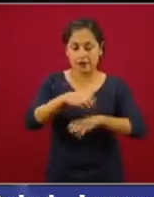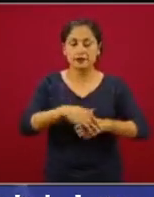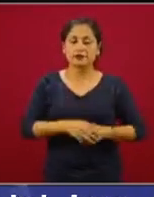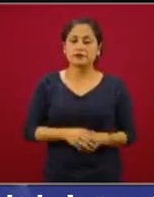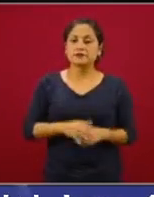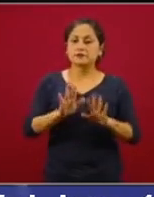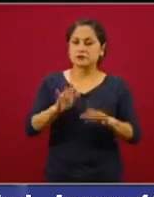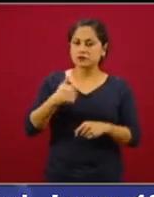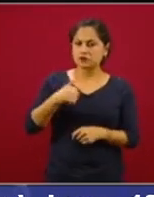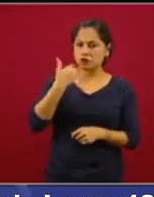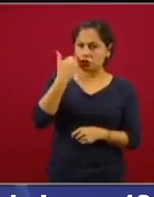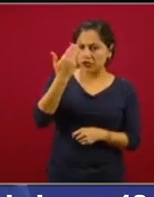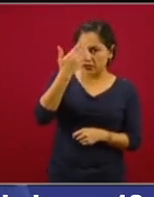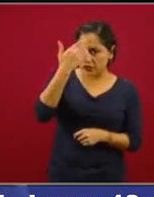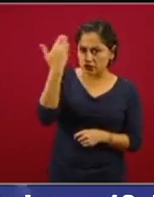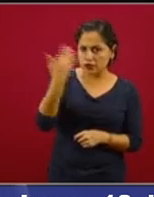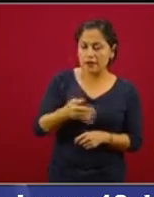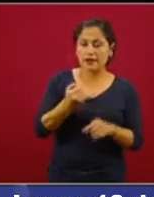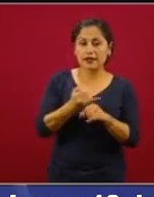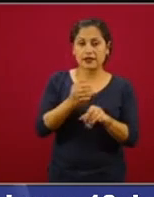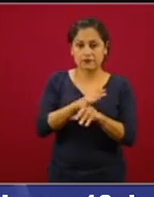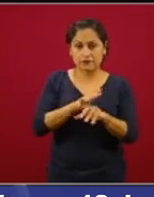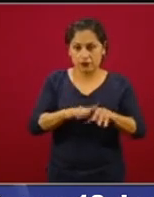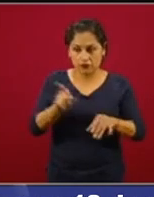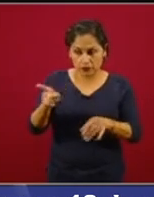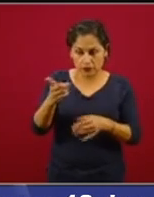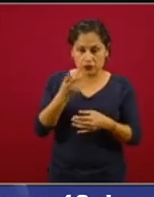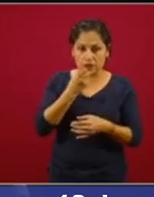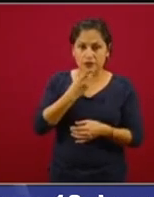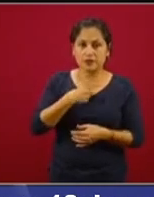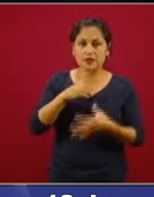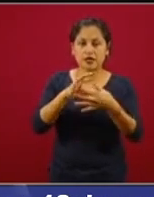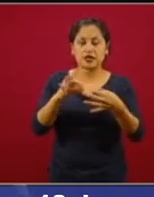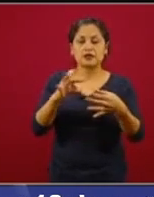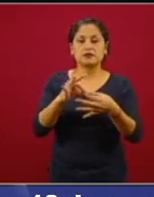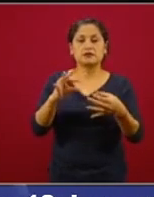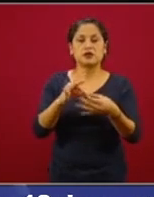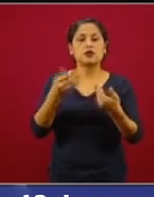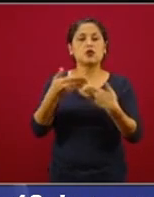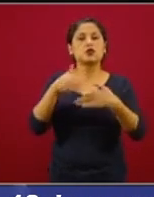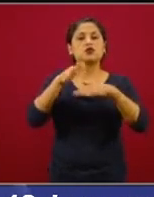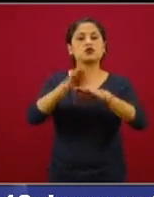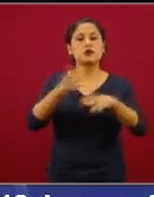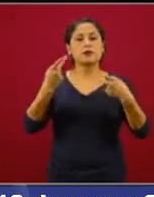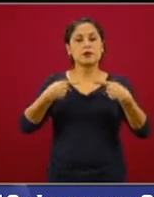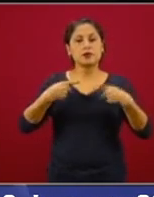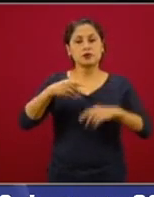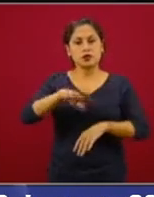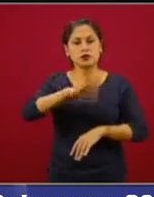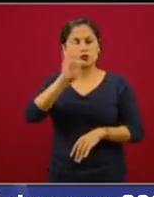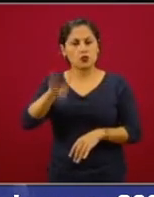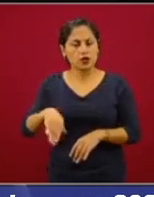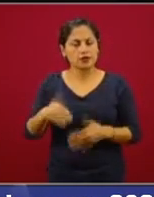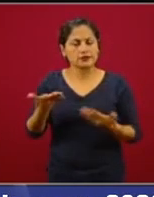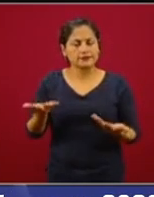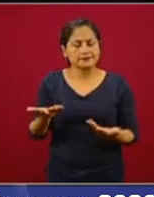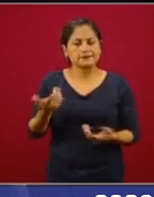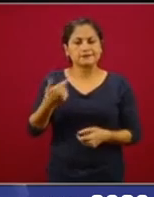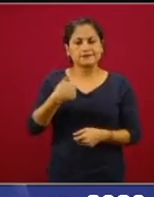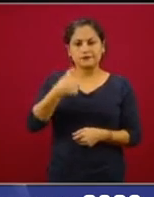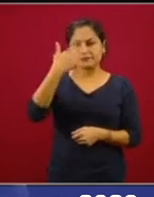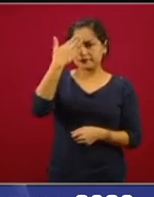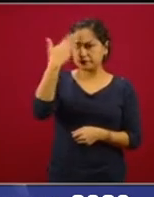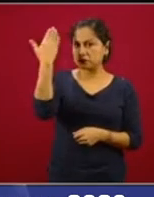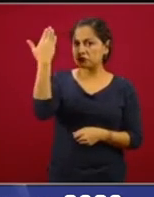del informe que usted acaba de dar, doctor Gatell, en cuanto a las defunciones. Ahorita sabemos que desafortunadamente